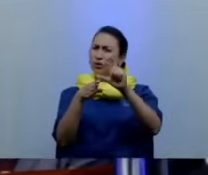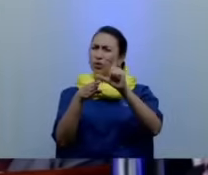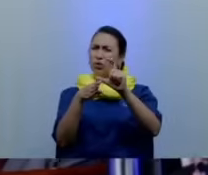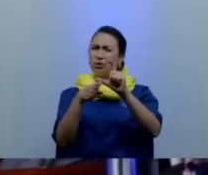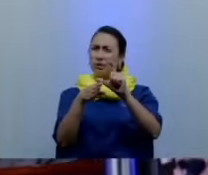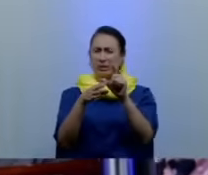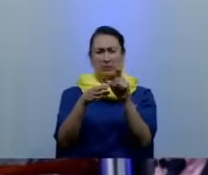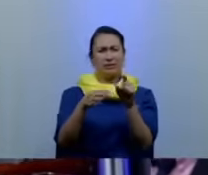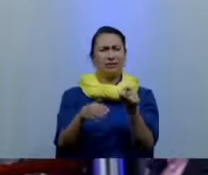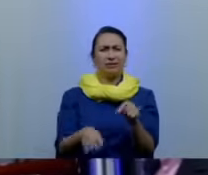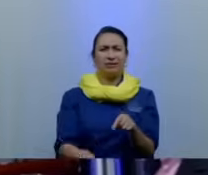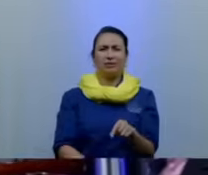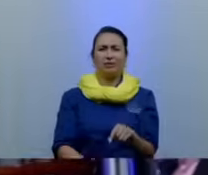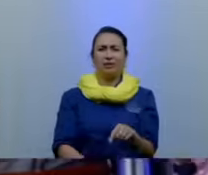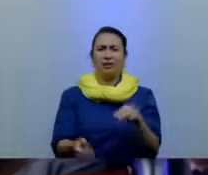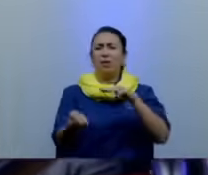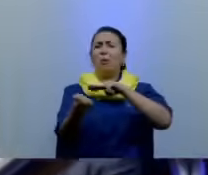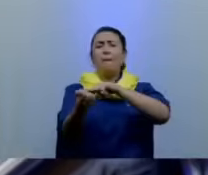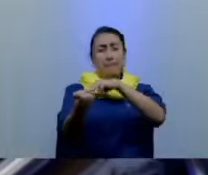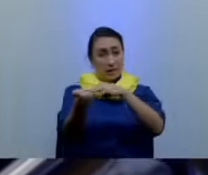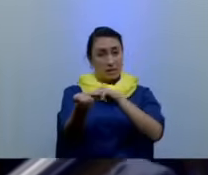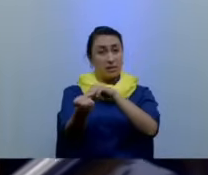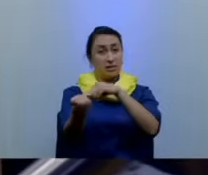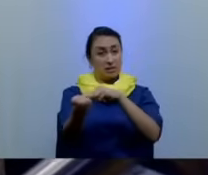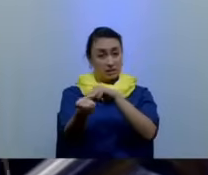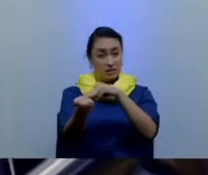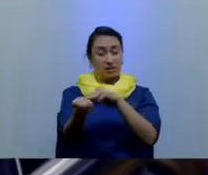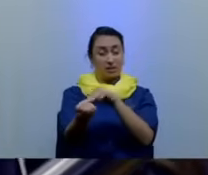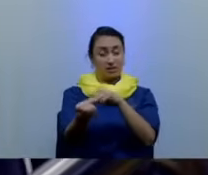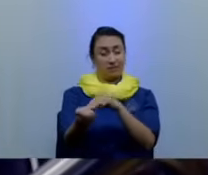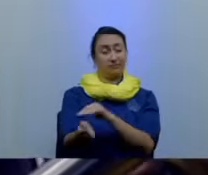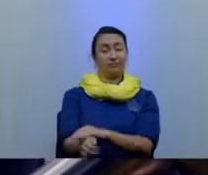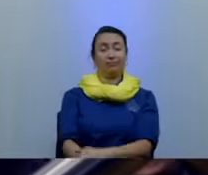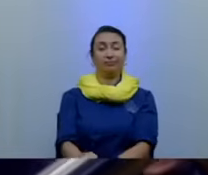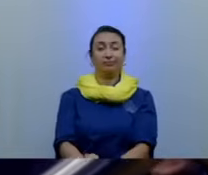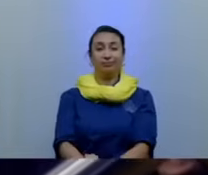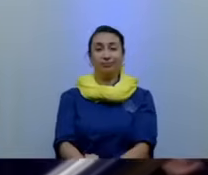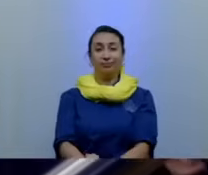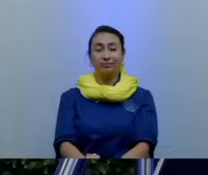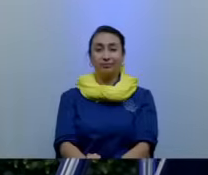Si usted no tiene yodo, le sale huehuecho, decía mi abuela.